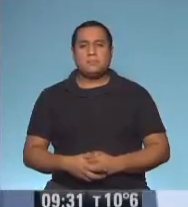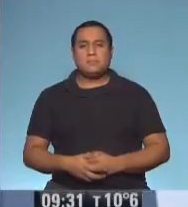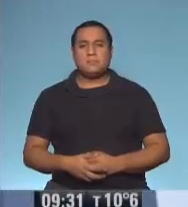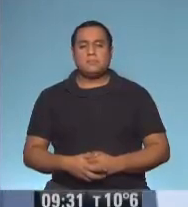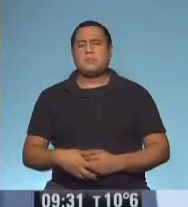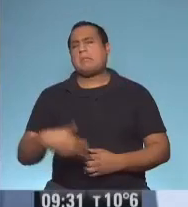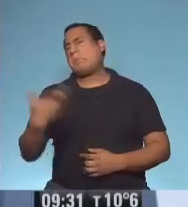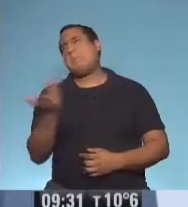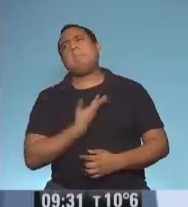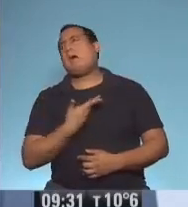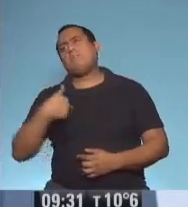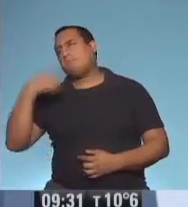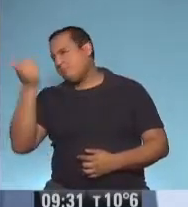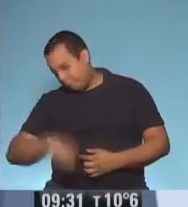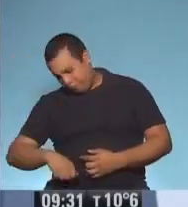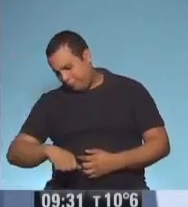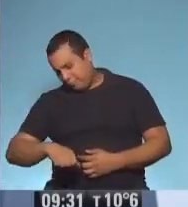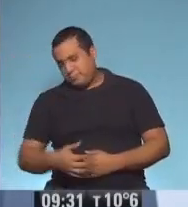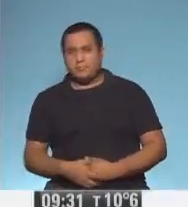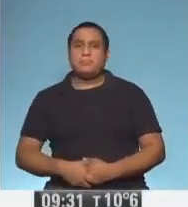¡Estoy vencido!